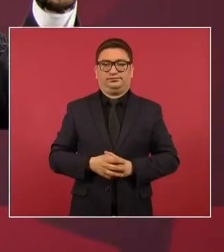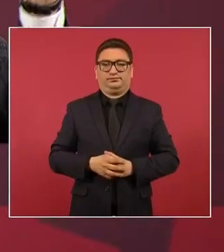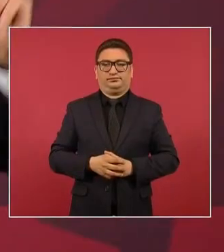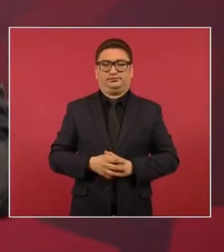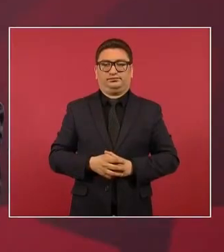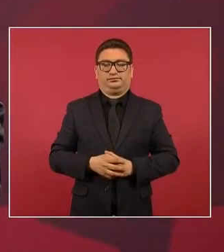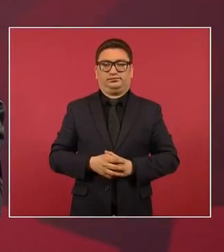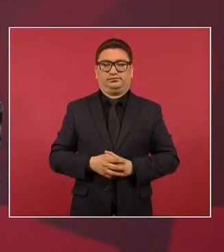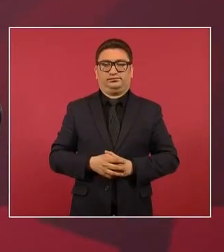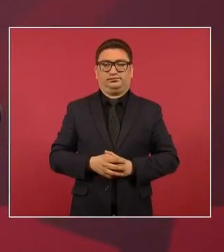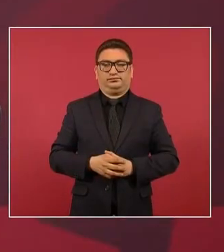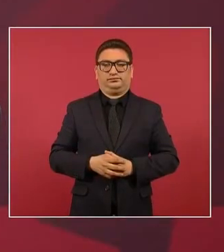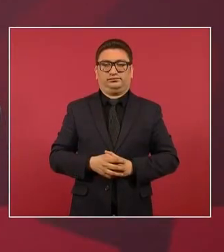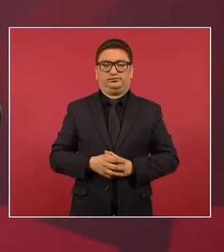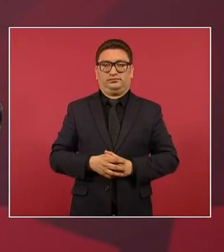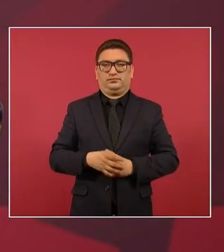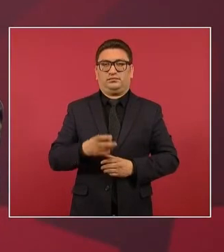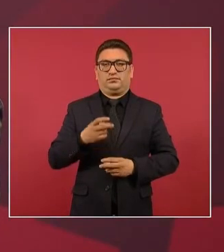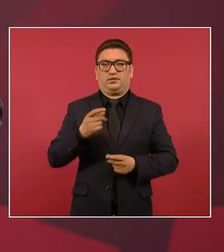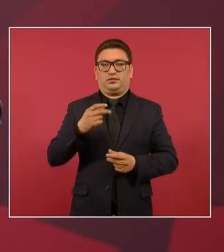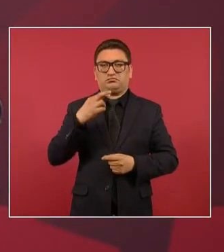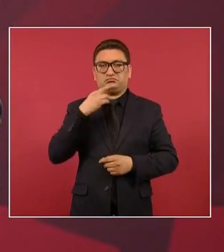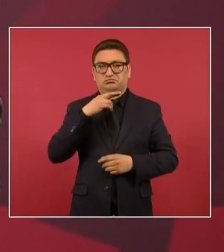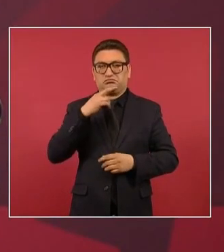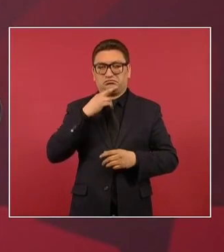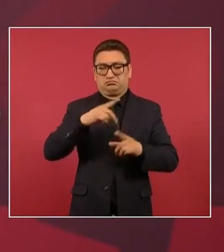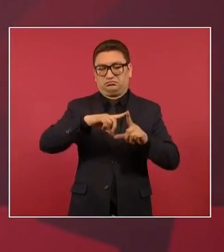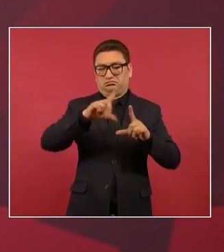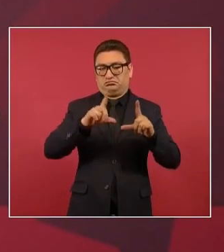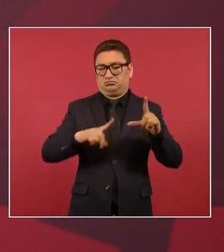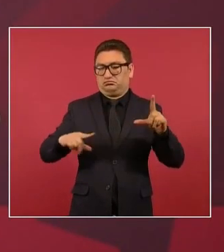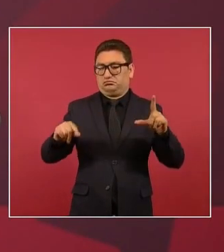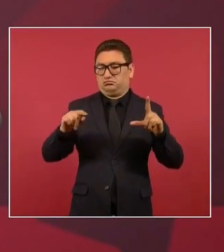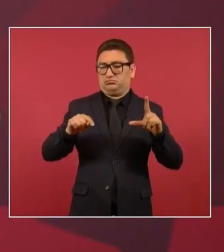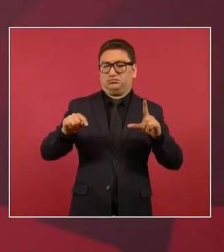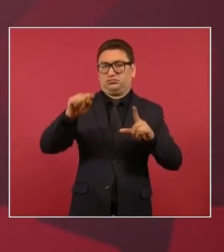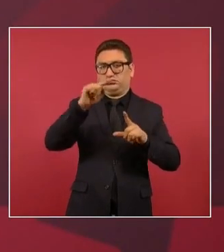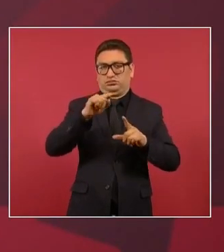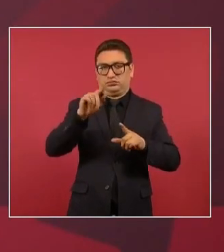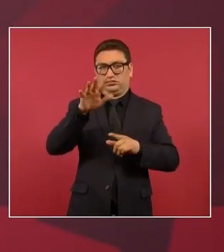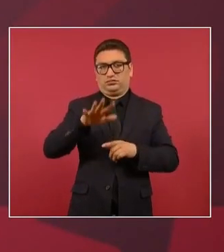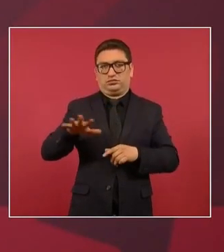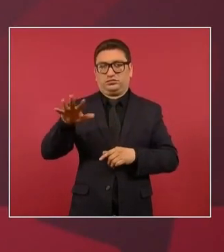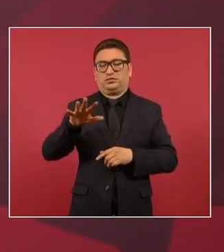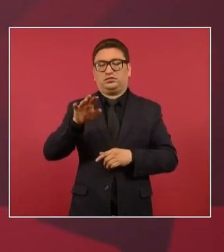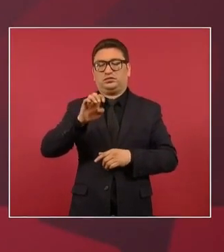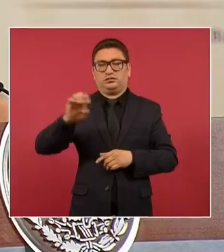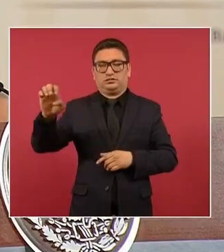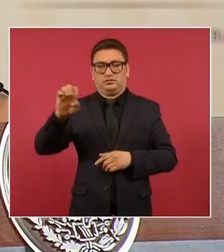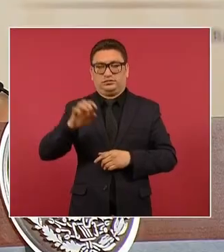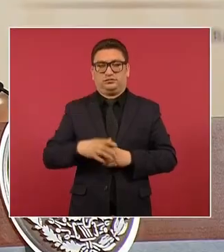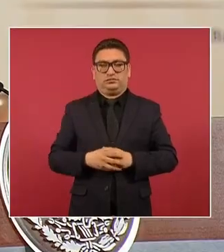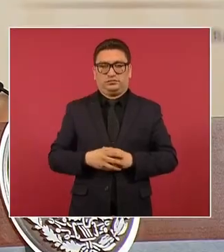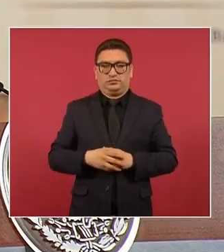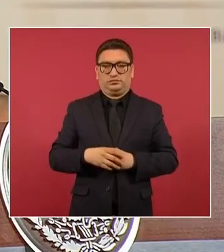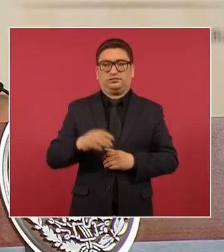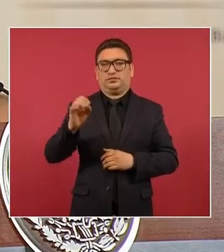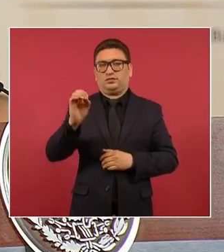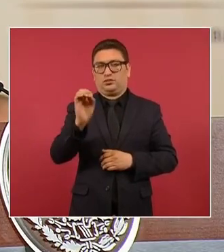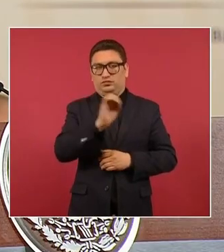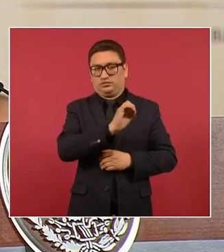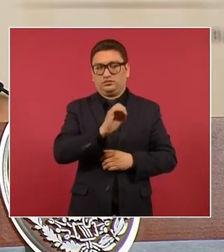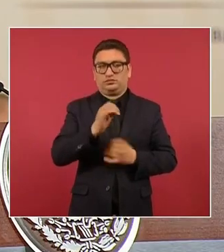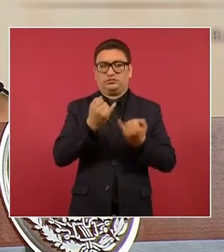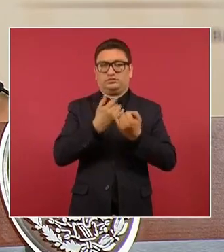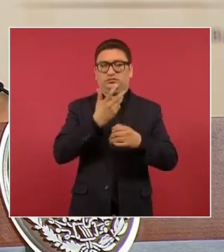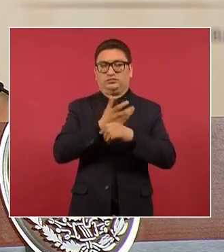más rápida a la costa este, a la costa oeste de